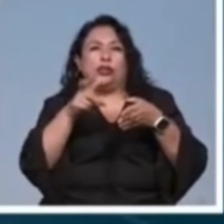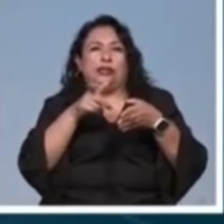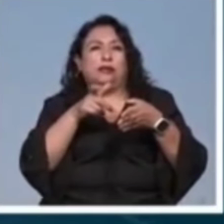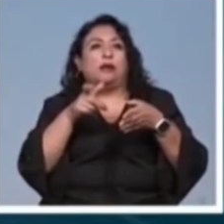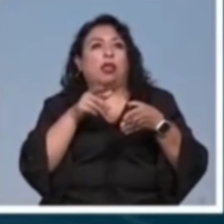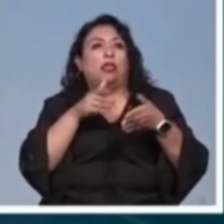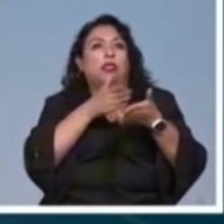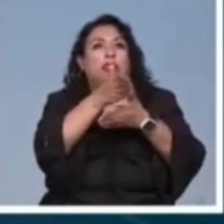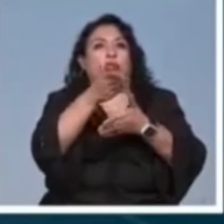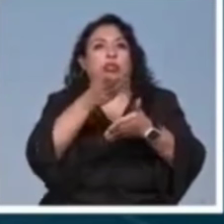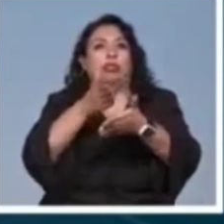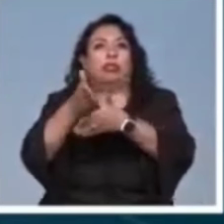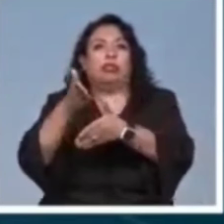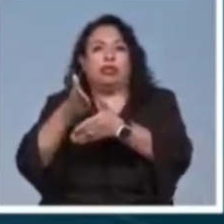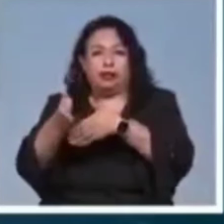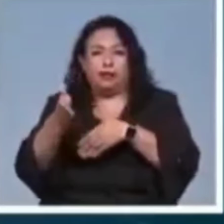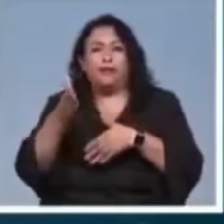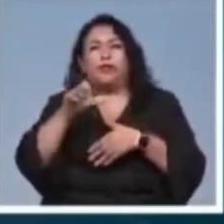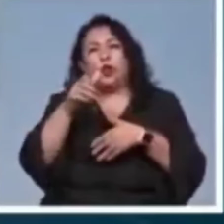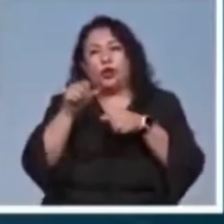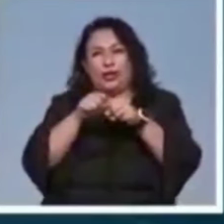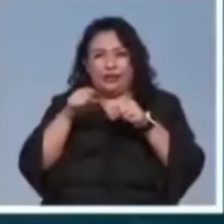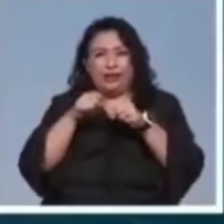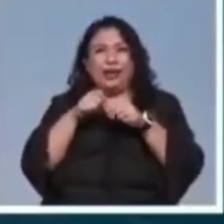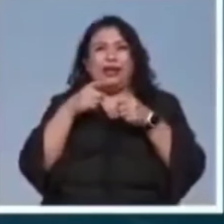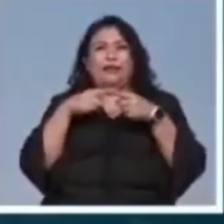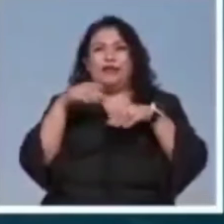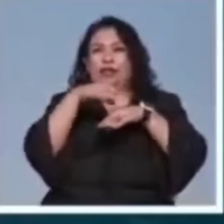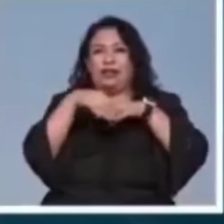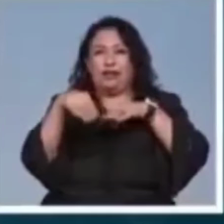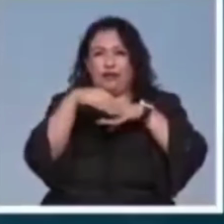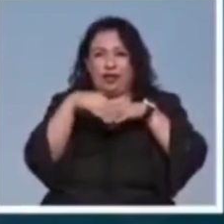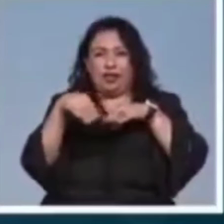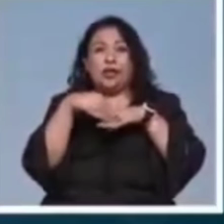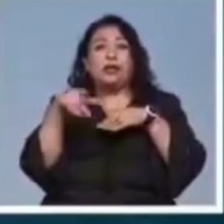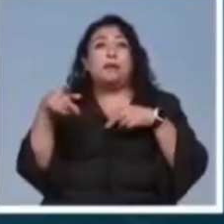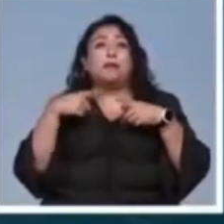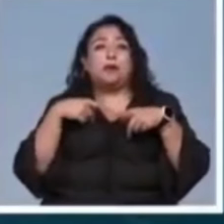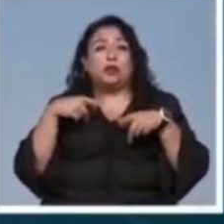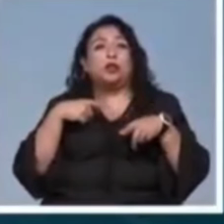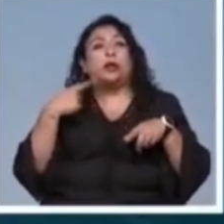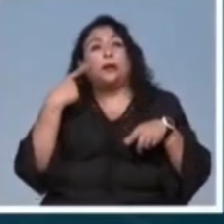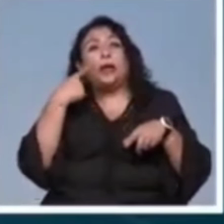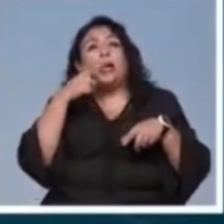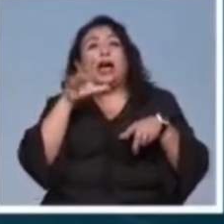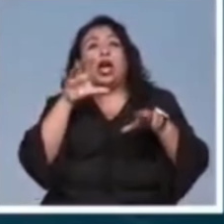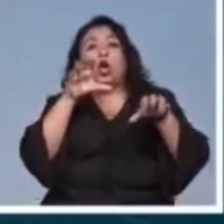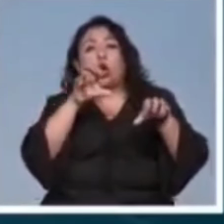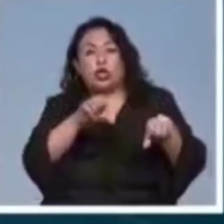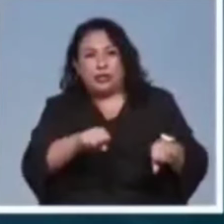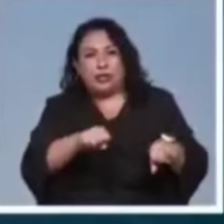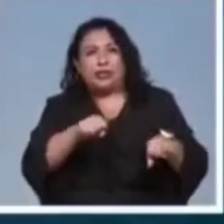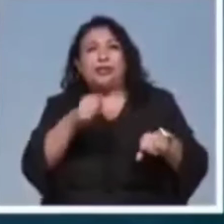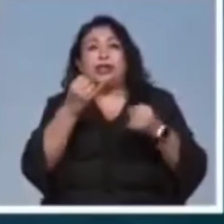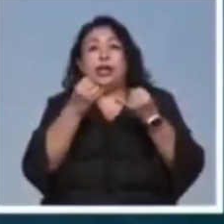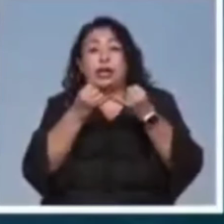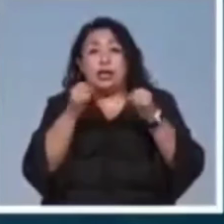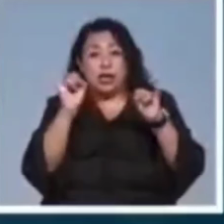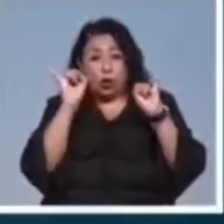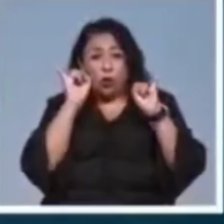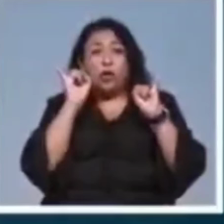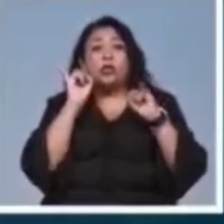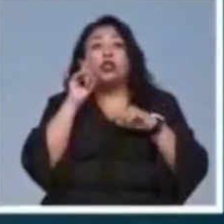han invadido el paisaje. En otra sala están una serie de billetes con los que el artista hace referencia a la conquista. Para la inauguración,